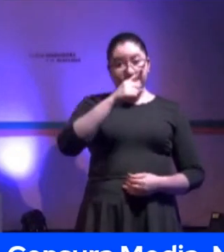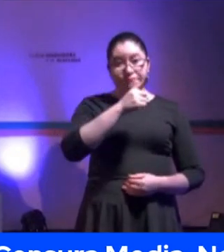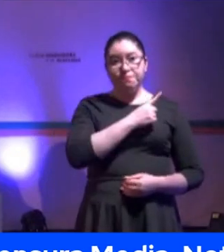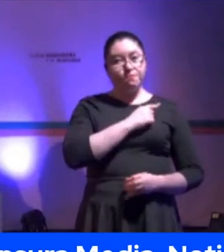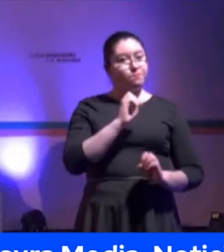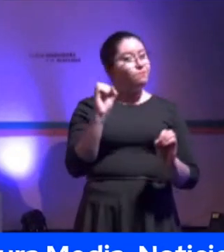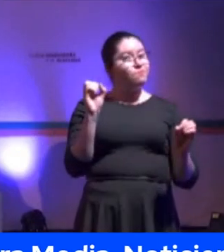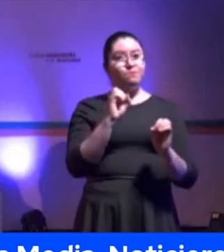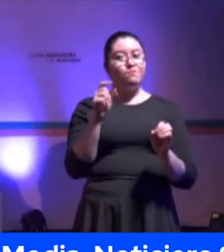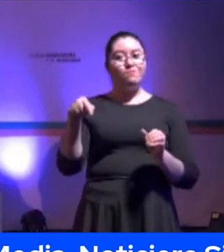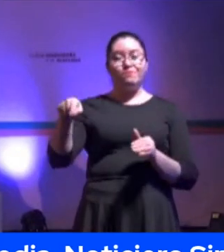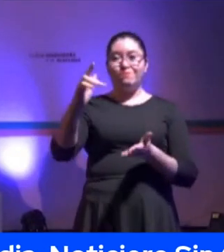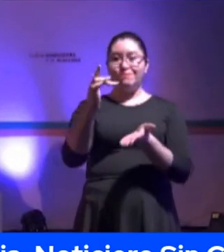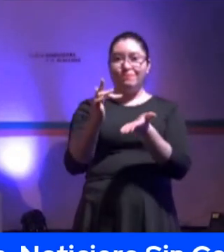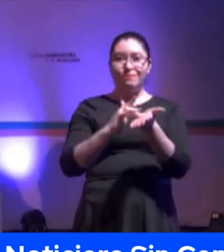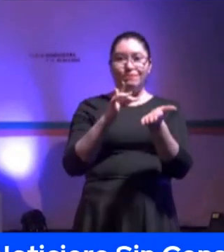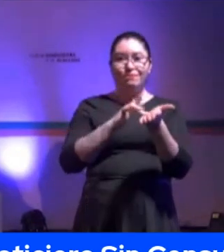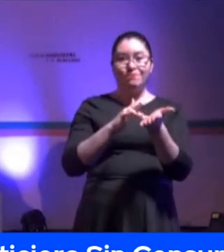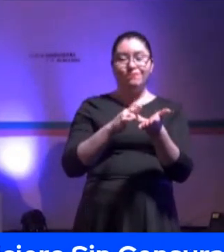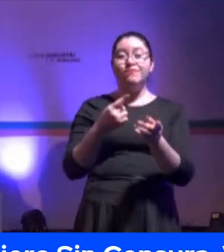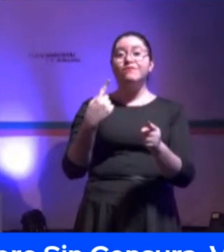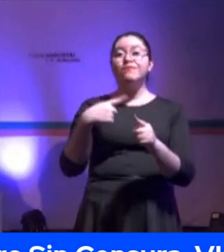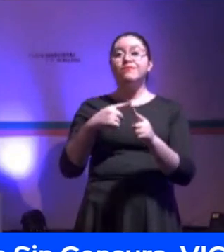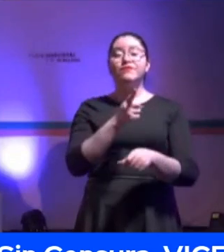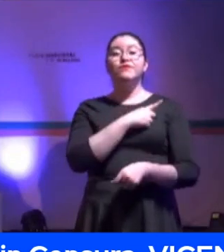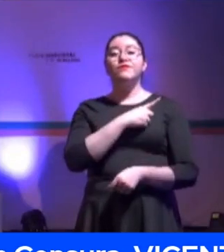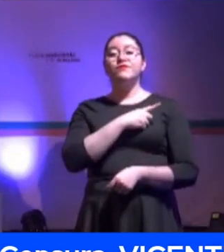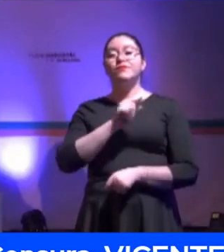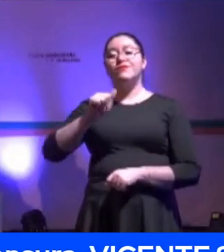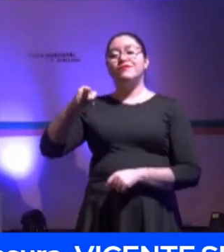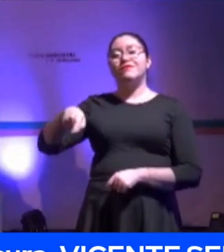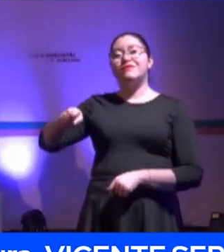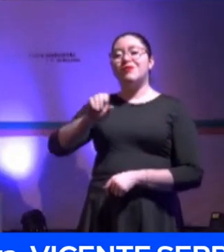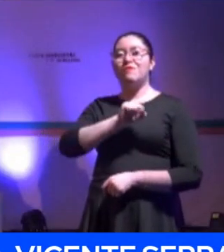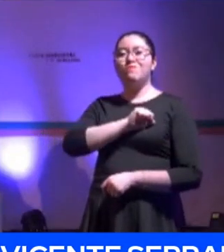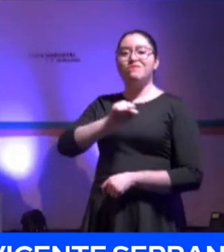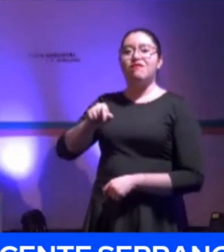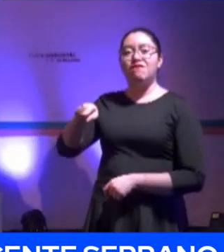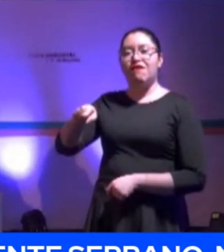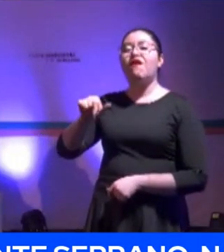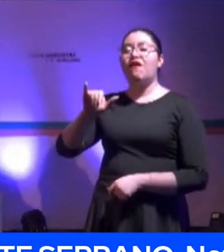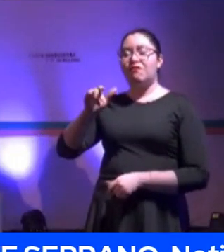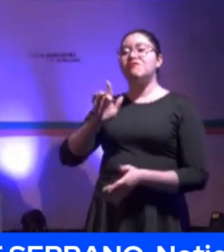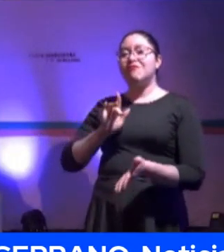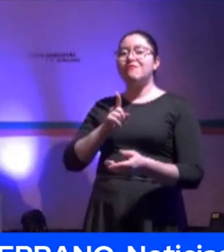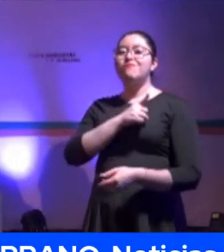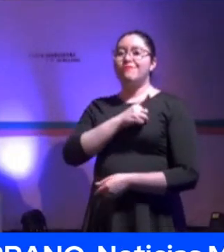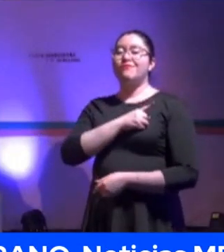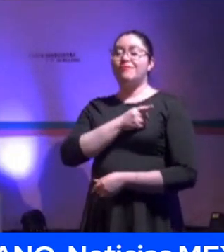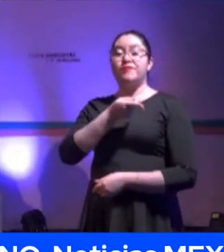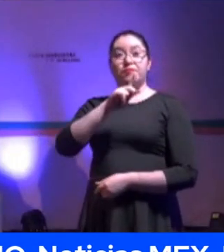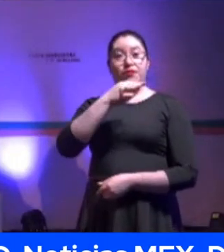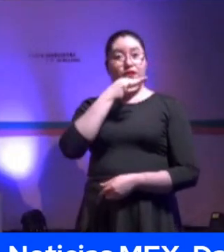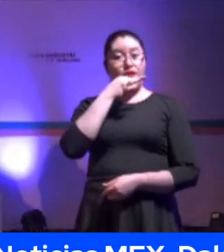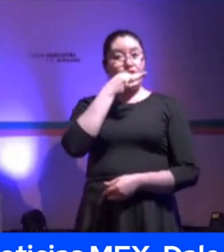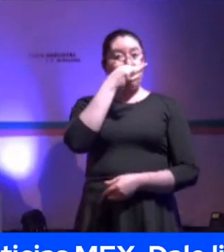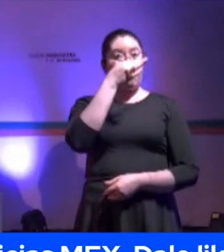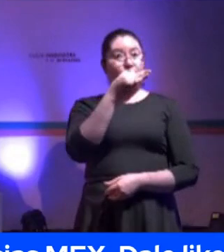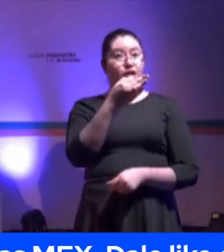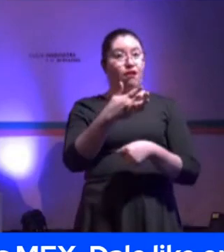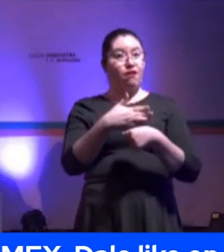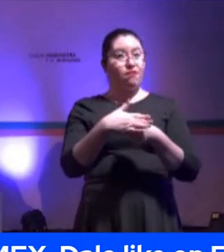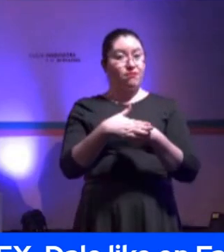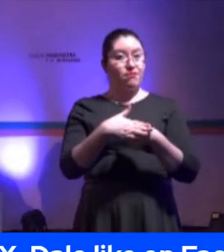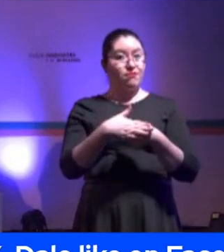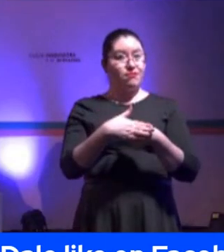solos. Los que se están quedando solos son los otros, los malandros. Pero sí advierto que tanto